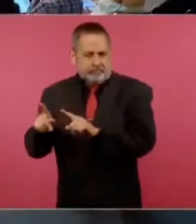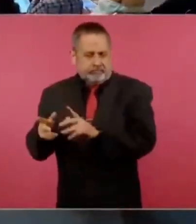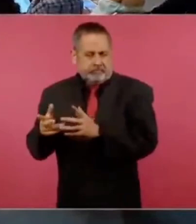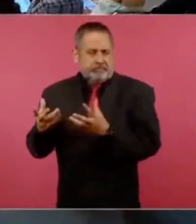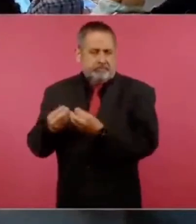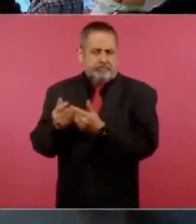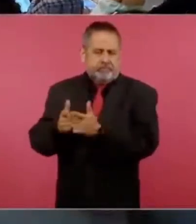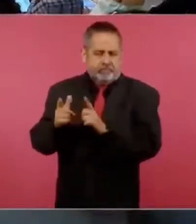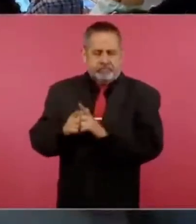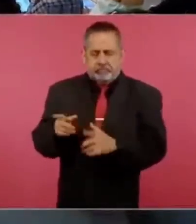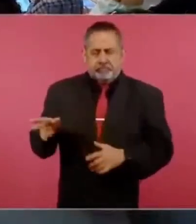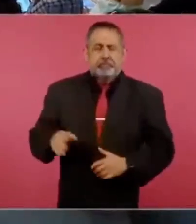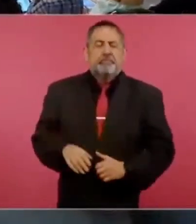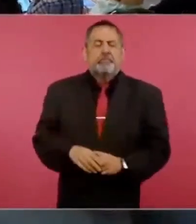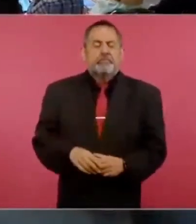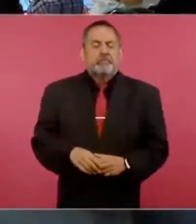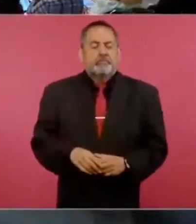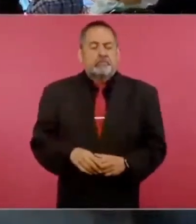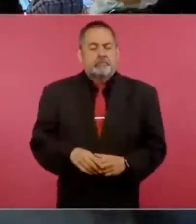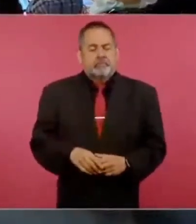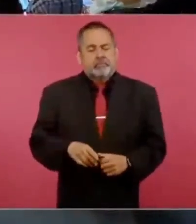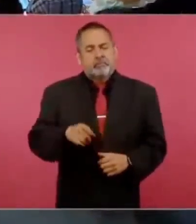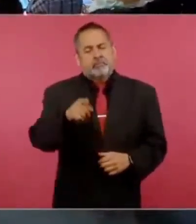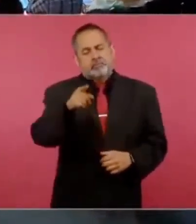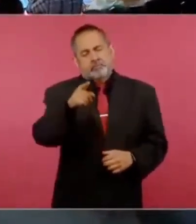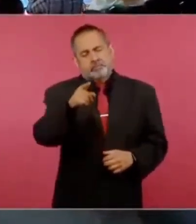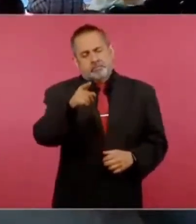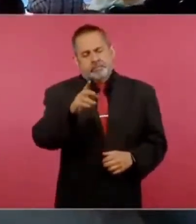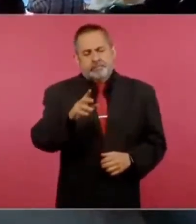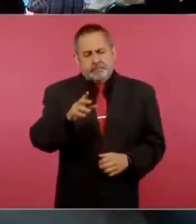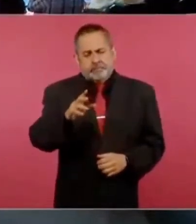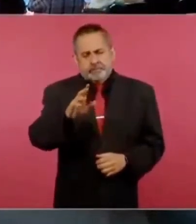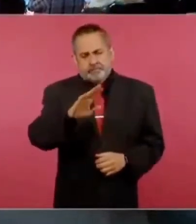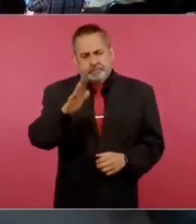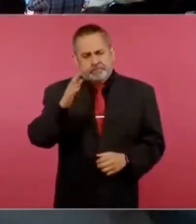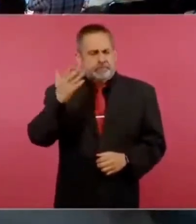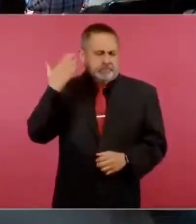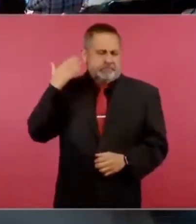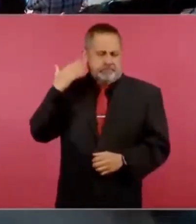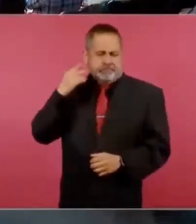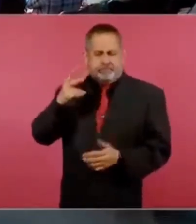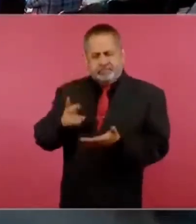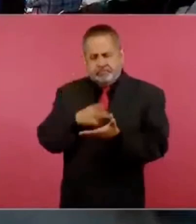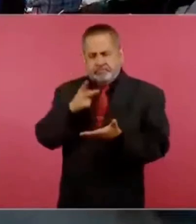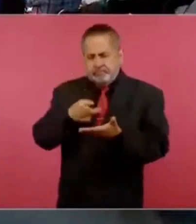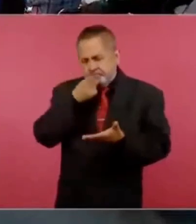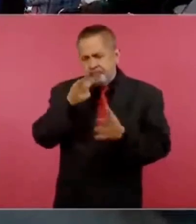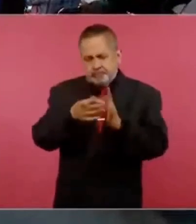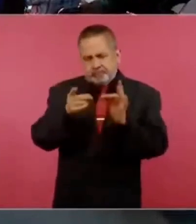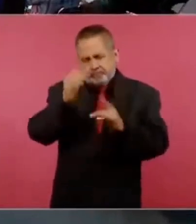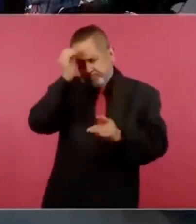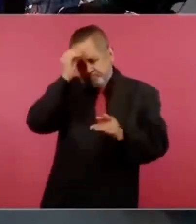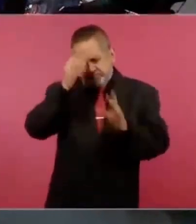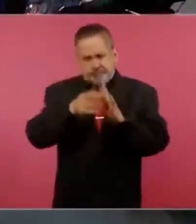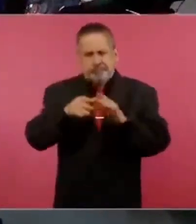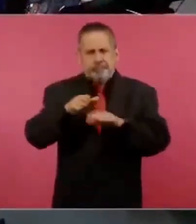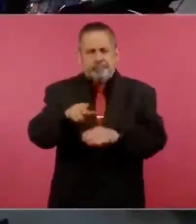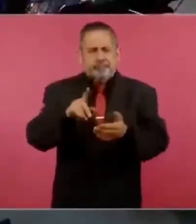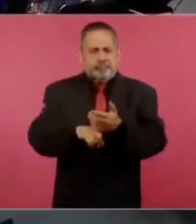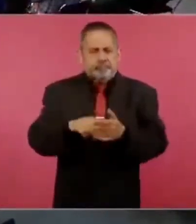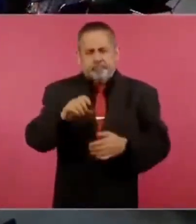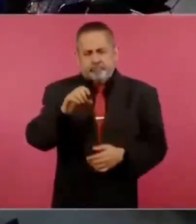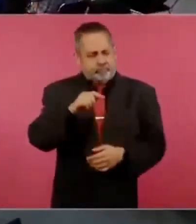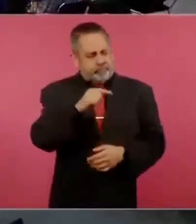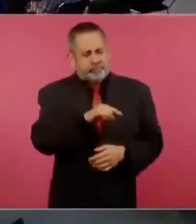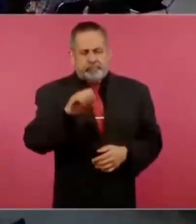Grupo Cantón. Aunque ya usted ya se había referido y emitió su opinión sobre lo que es la Suprema